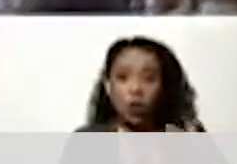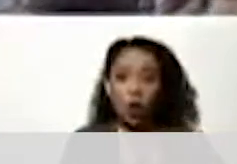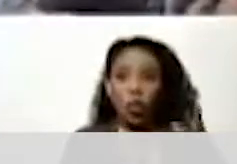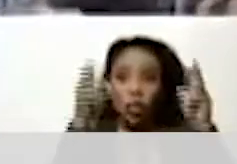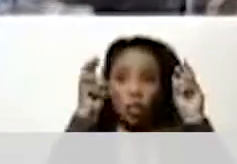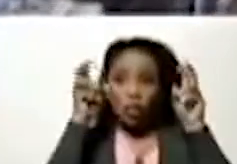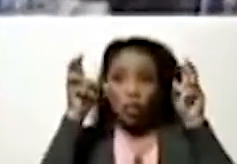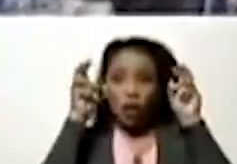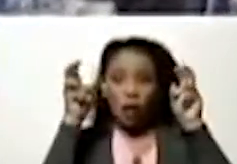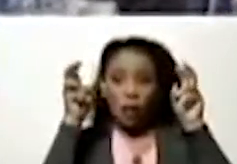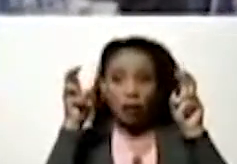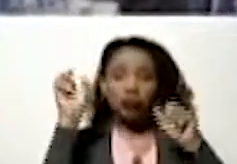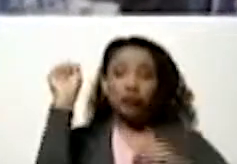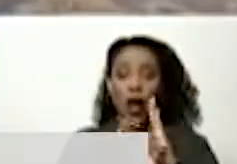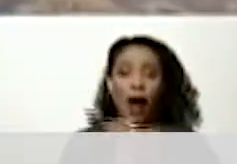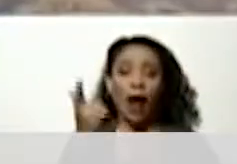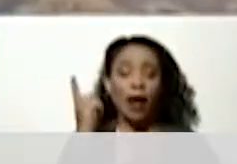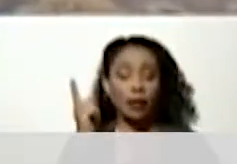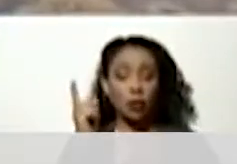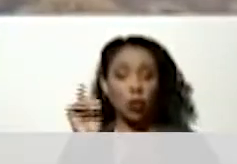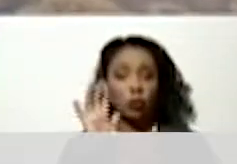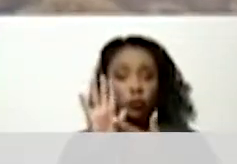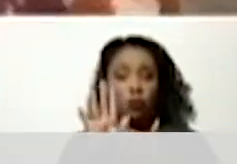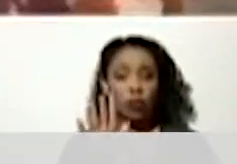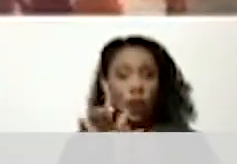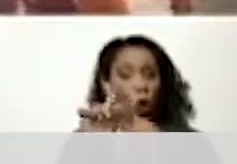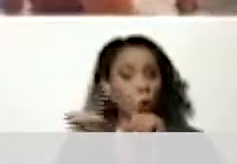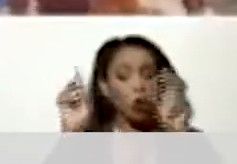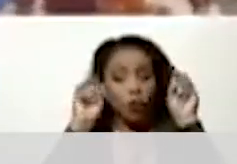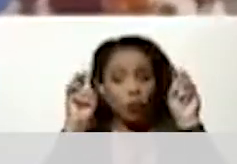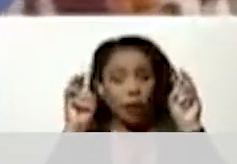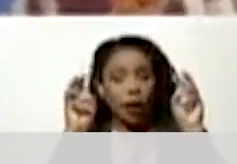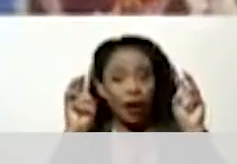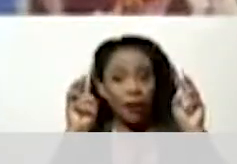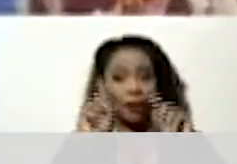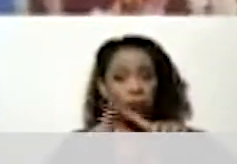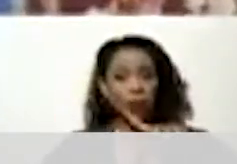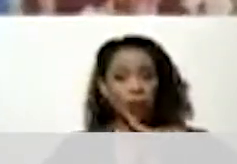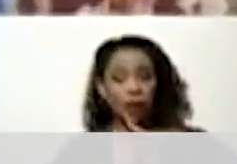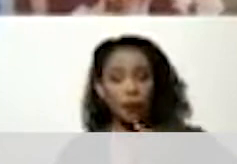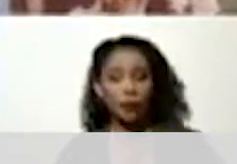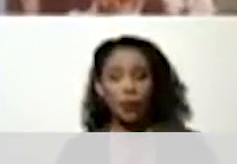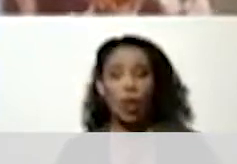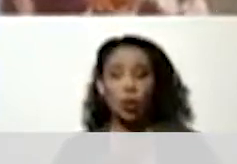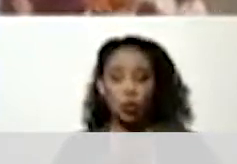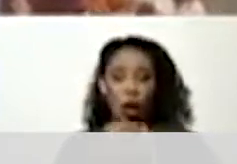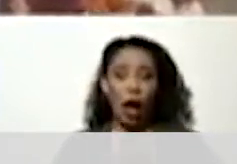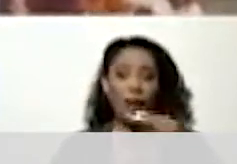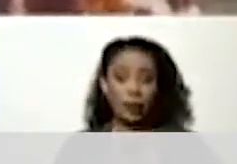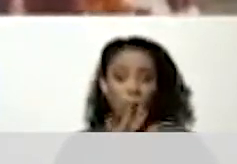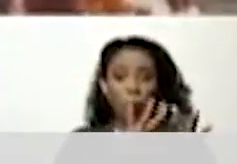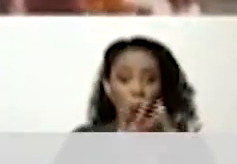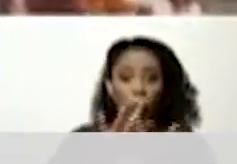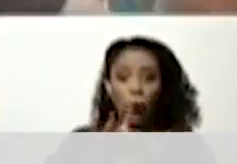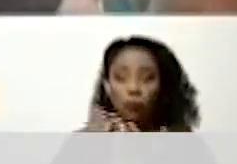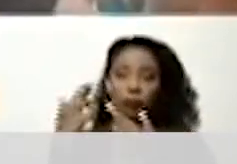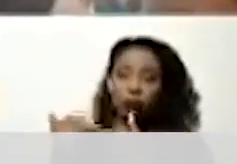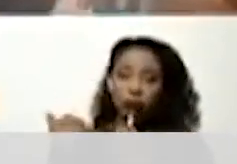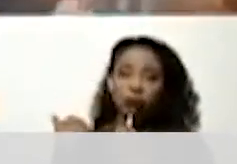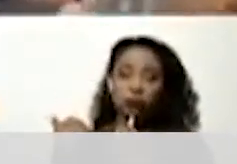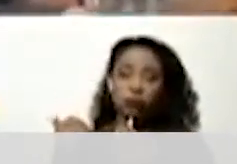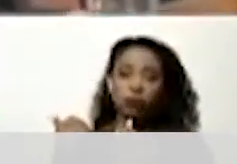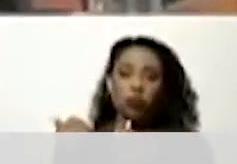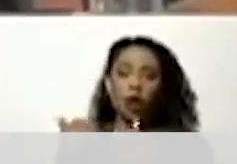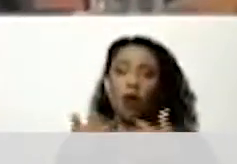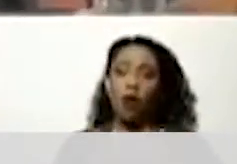acuerdos macros en grandes sectores, entre los que destaca el área energética, científica, tecnológica, salud, educativa,